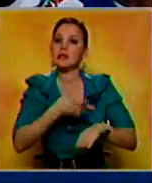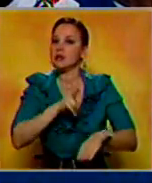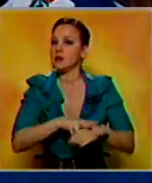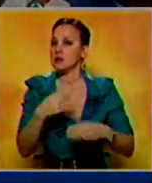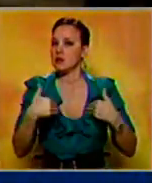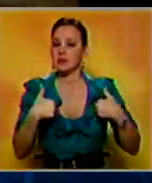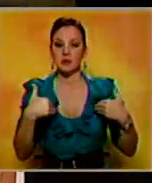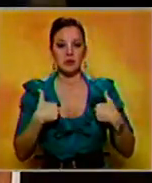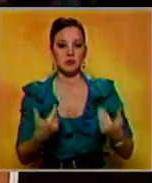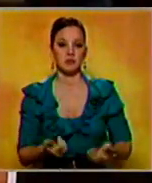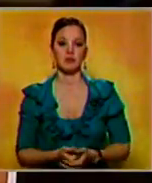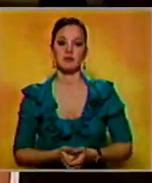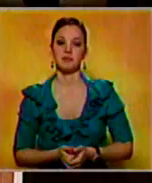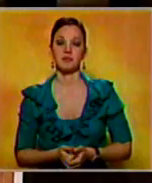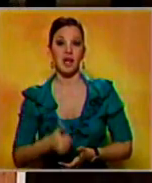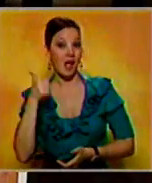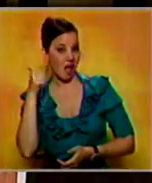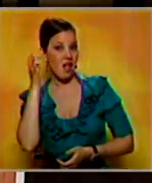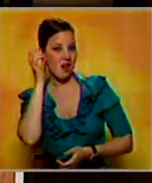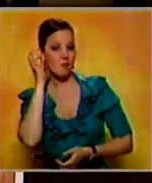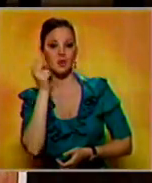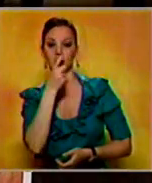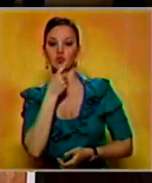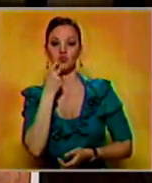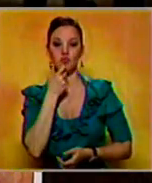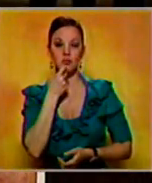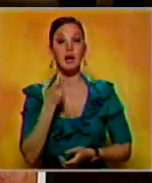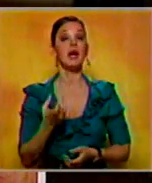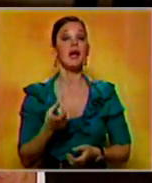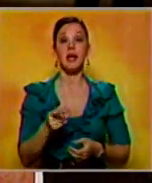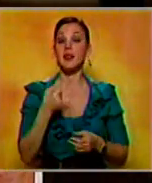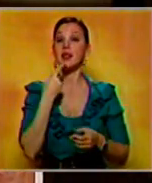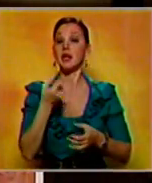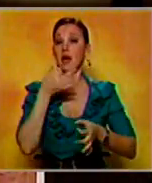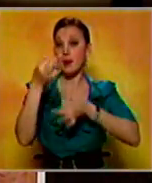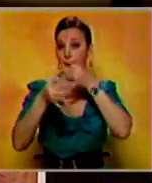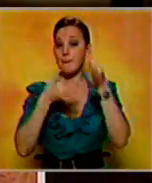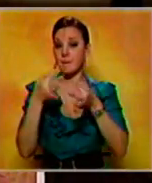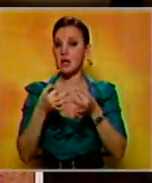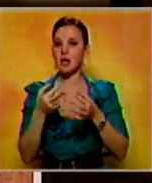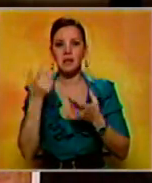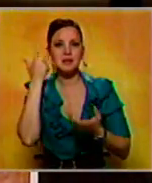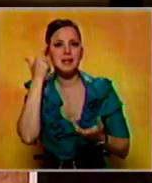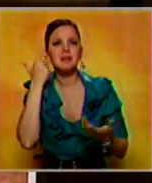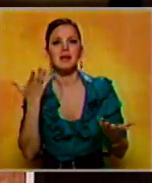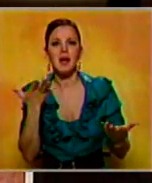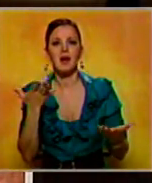viviendo hoy en día. Para la dirigente de ese partido, Elsa Solórzano, están claras las razones de la crisis.